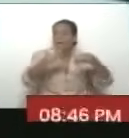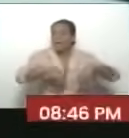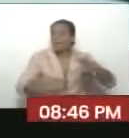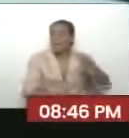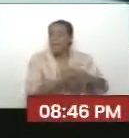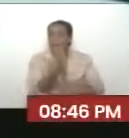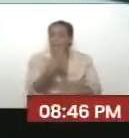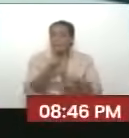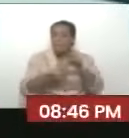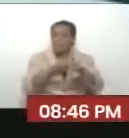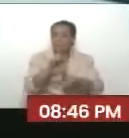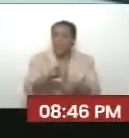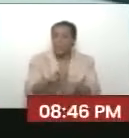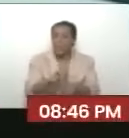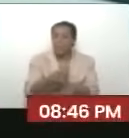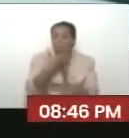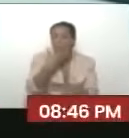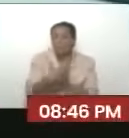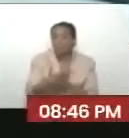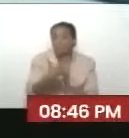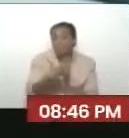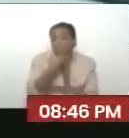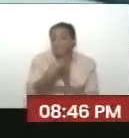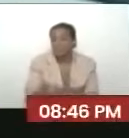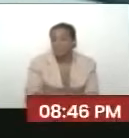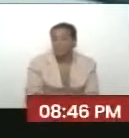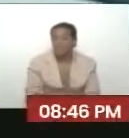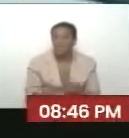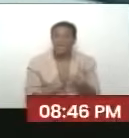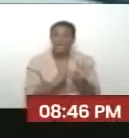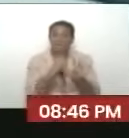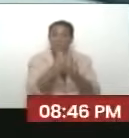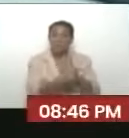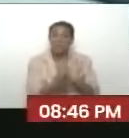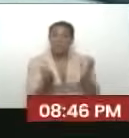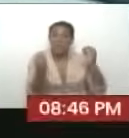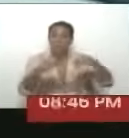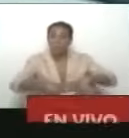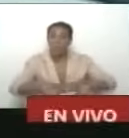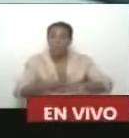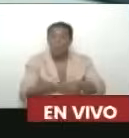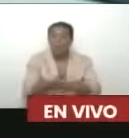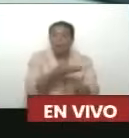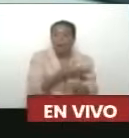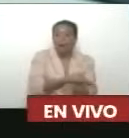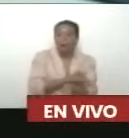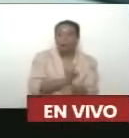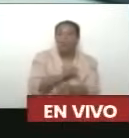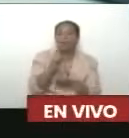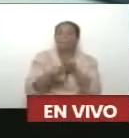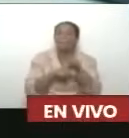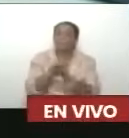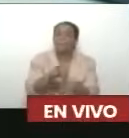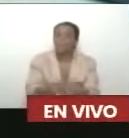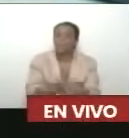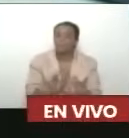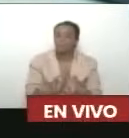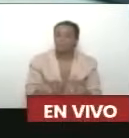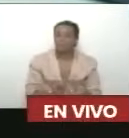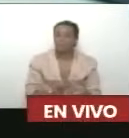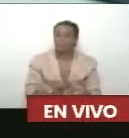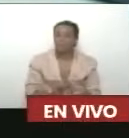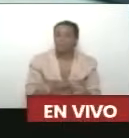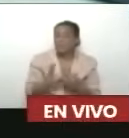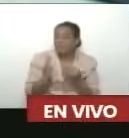se convocara el referéndum. Y los cinco consensos surgieron mucho antes de que hubieran las preguntas. Y de